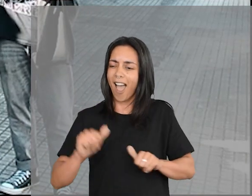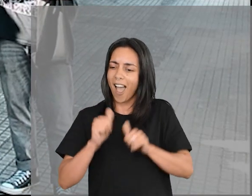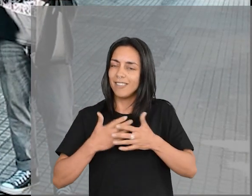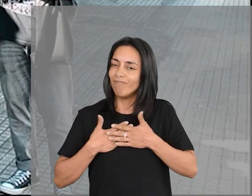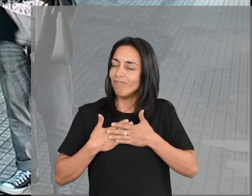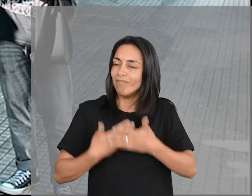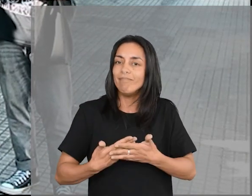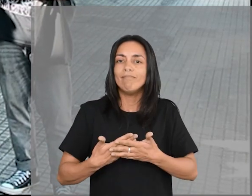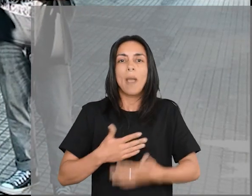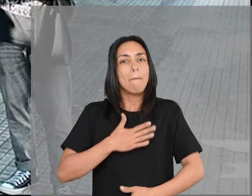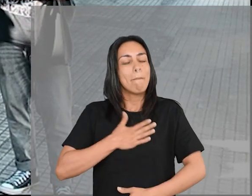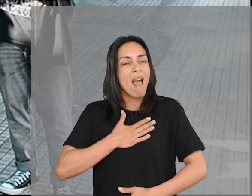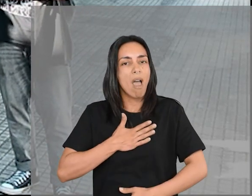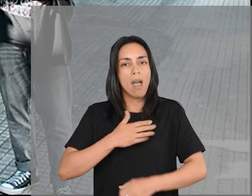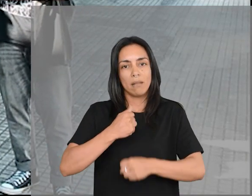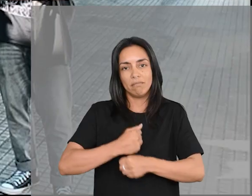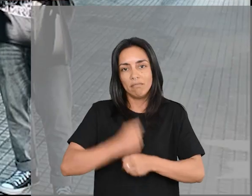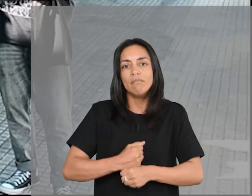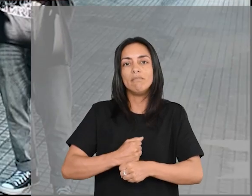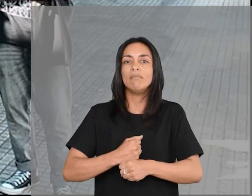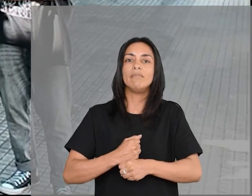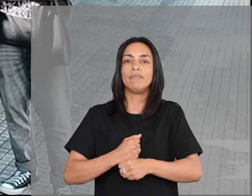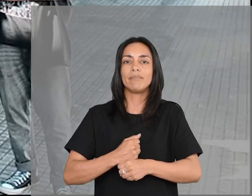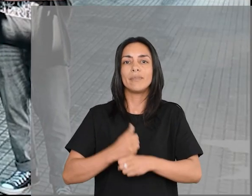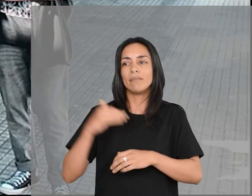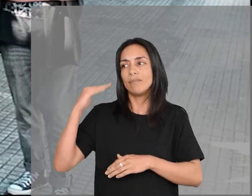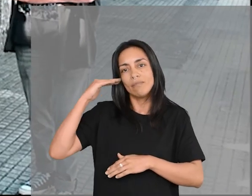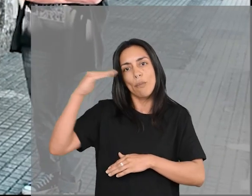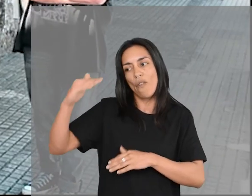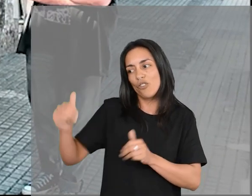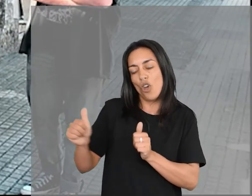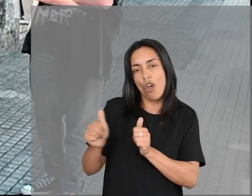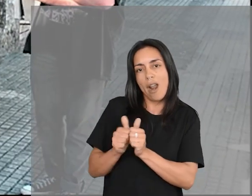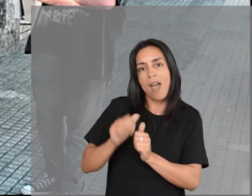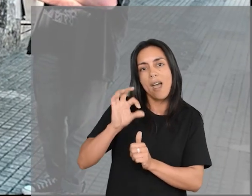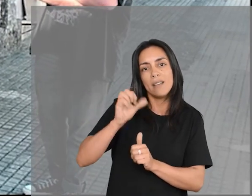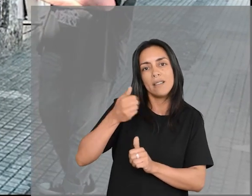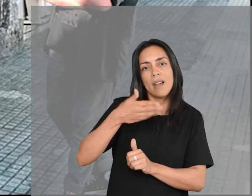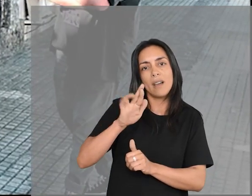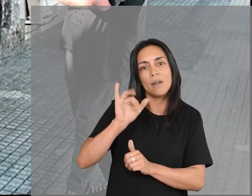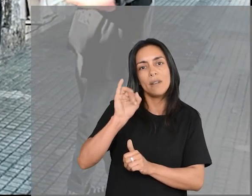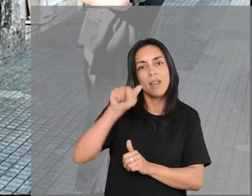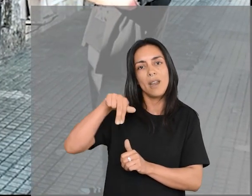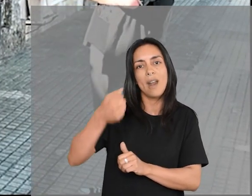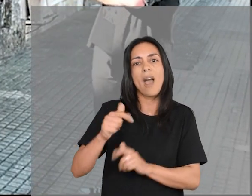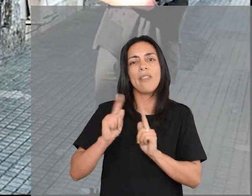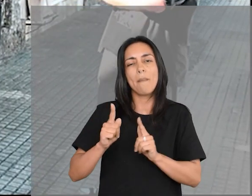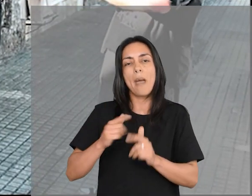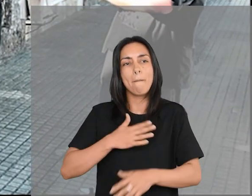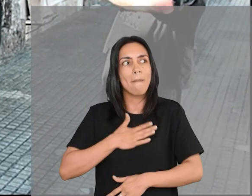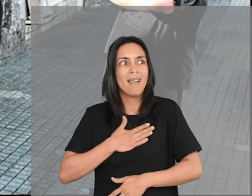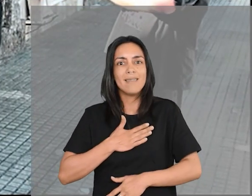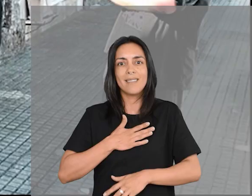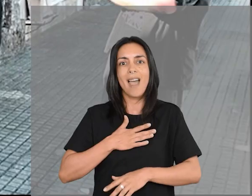Fue un placer trabajar con la profesora Sabrina. Es un placer que esté la Asociación de